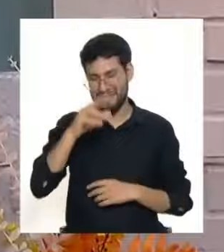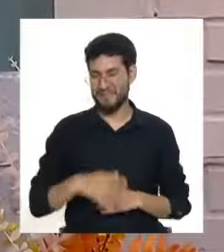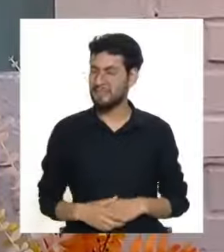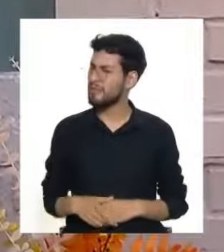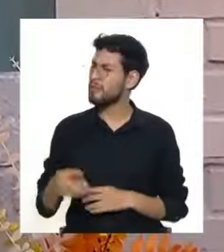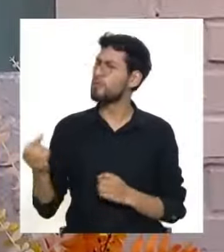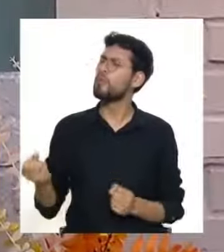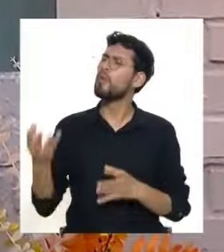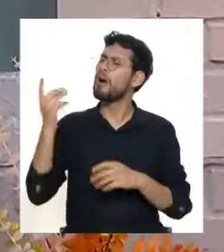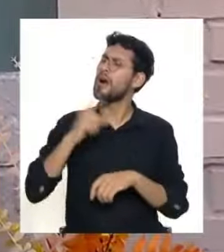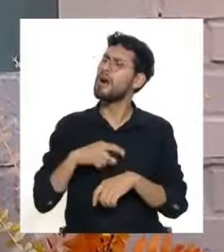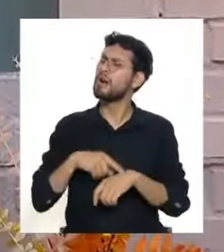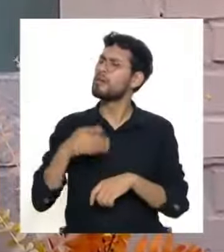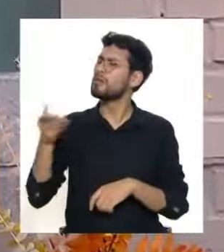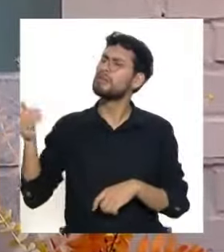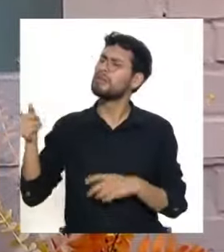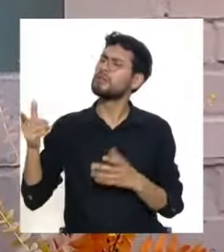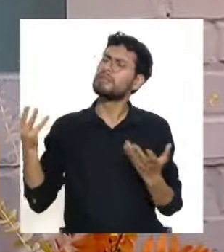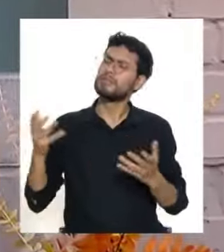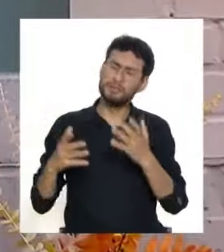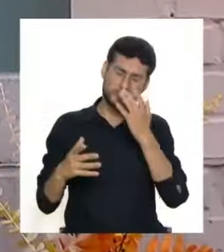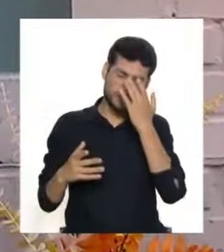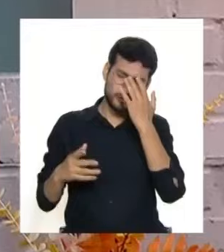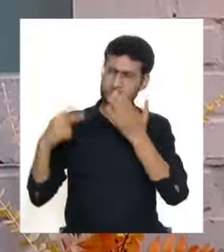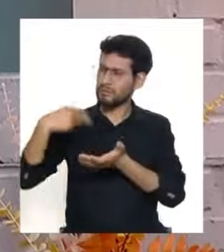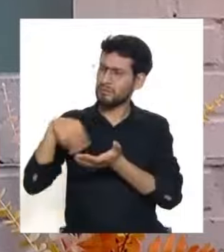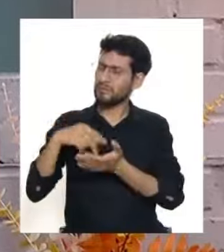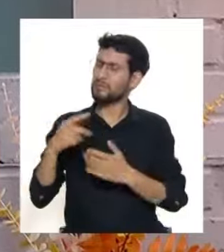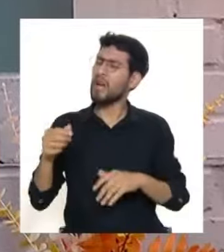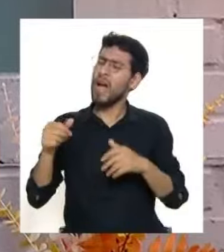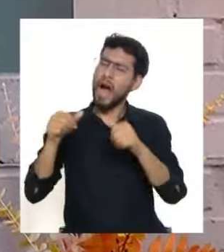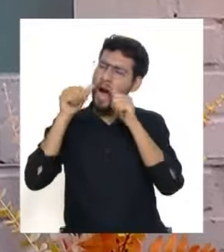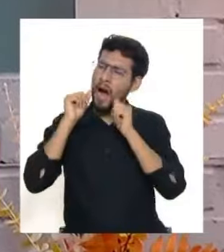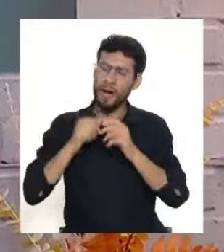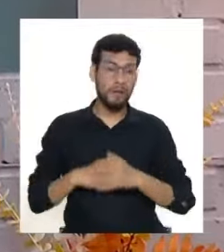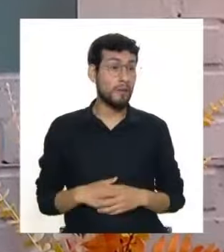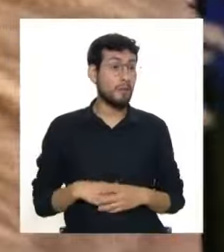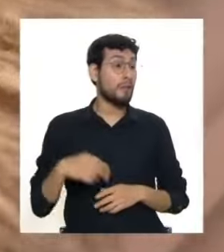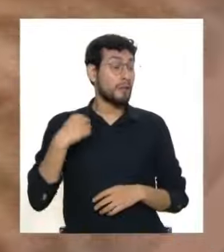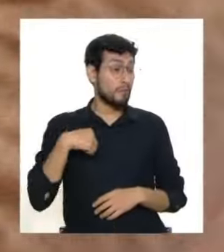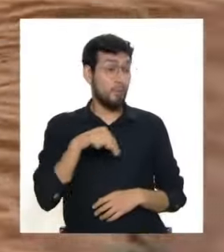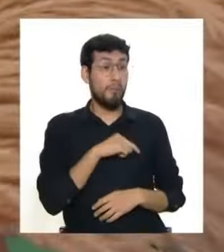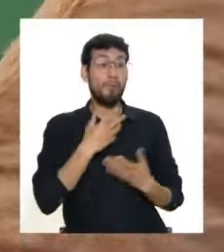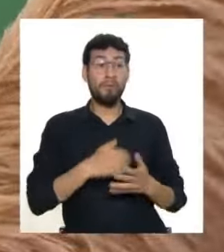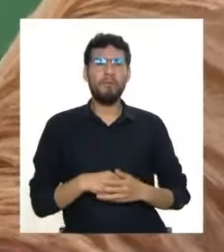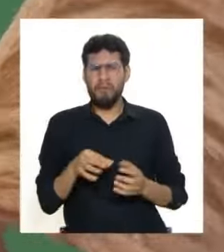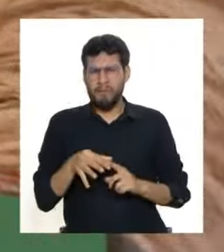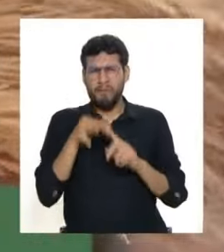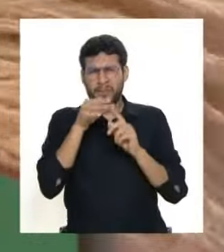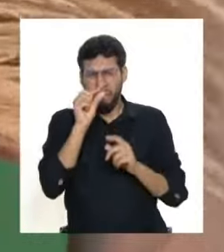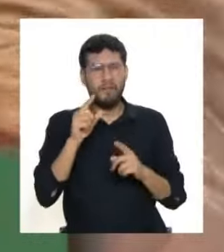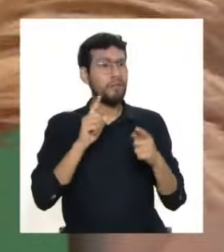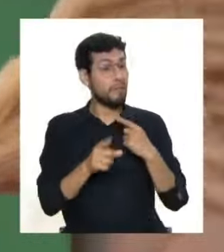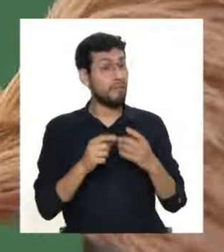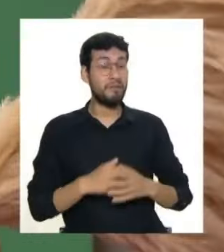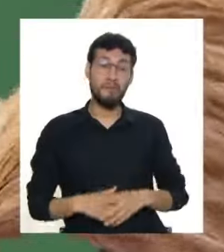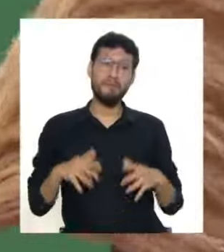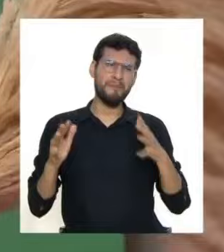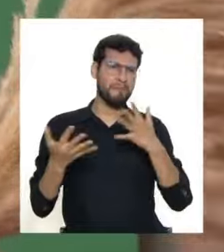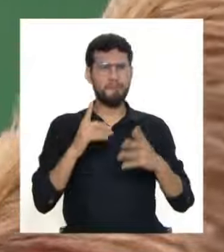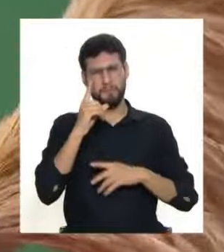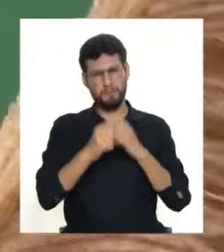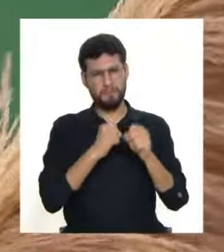tiempo ustedes se dedican a las danzas de la Amazonía? Bueno, nosotros nos hemos especializado un poco, pero creo que más o